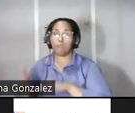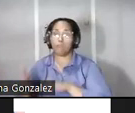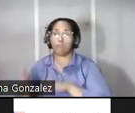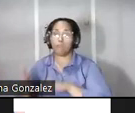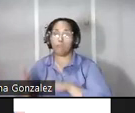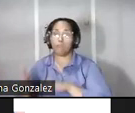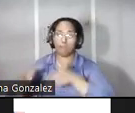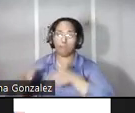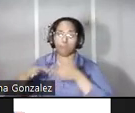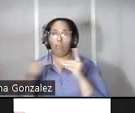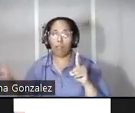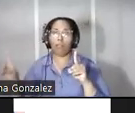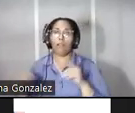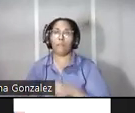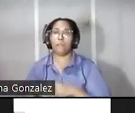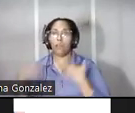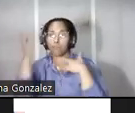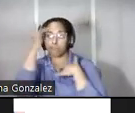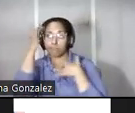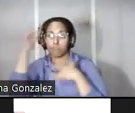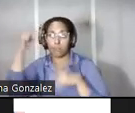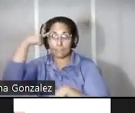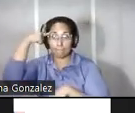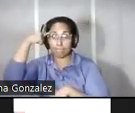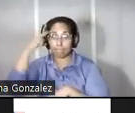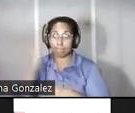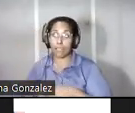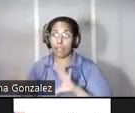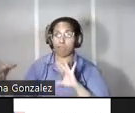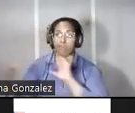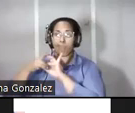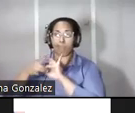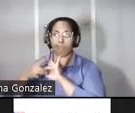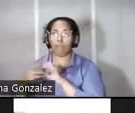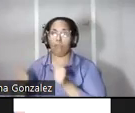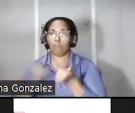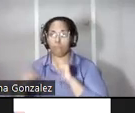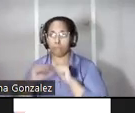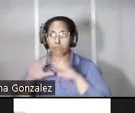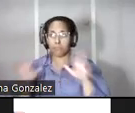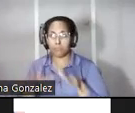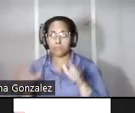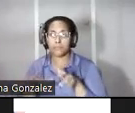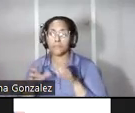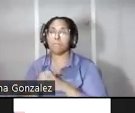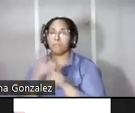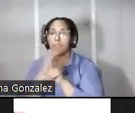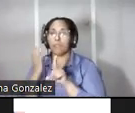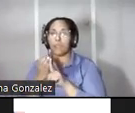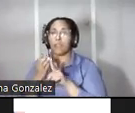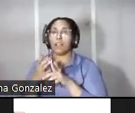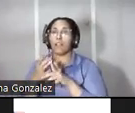o divorcio y tienen alguna enfermedad mental que se vincula con sus actos. En este caso,